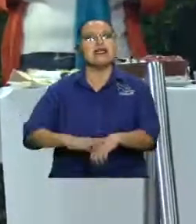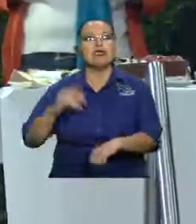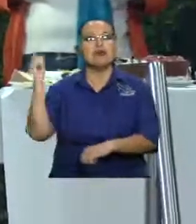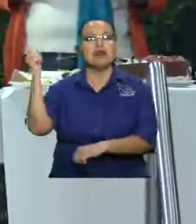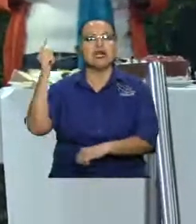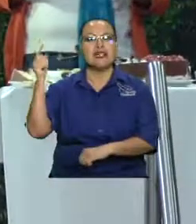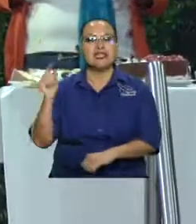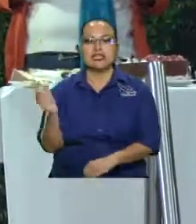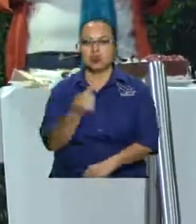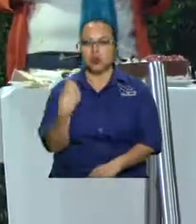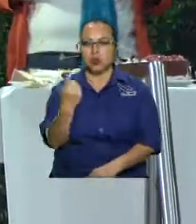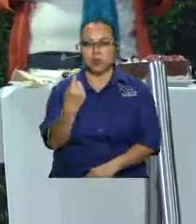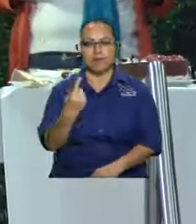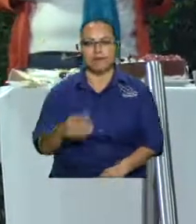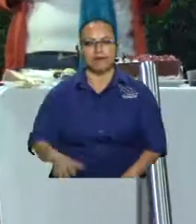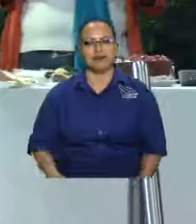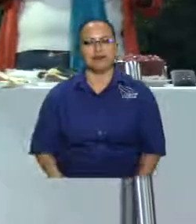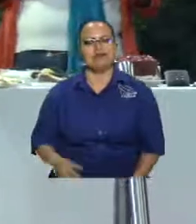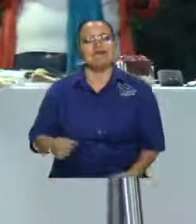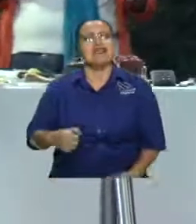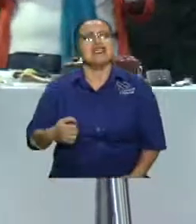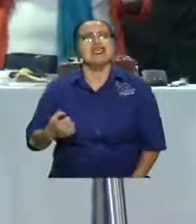es más importante de todo eso?